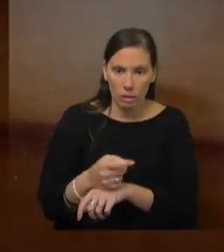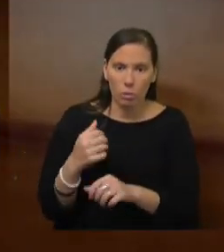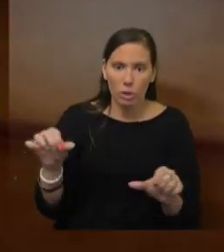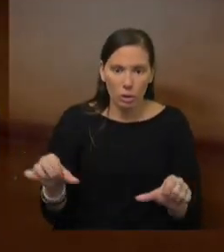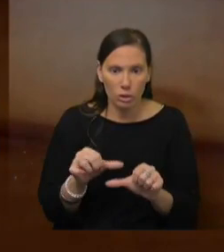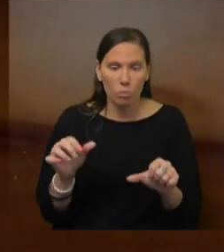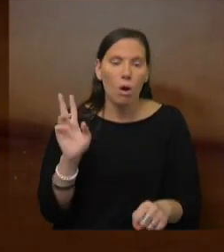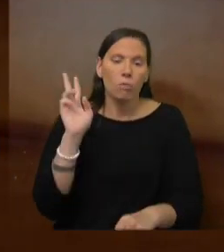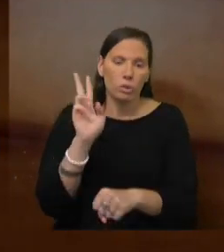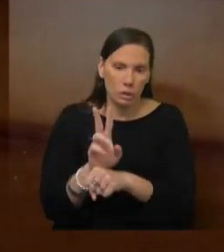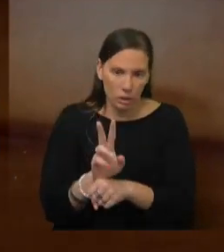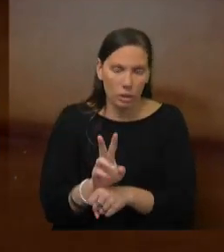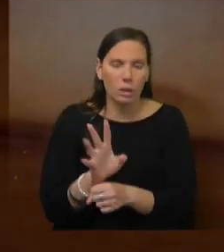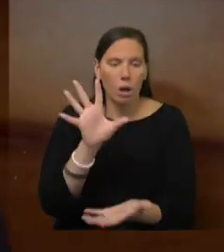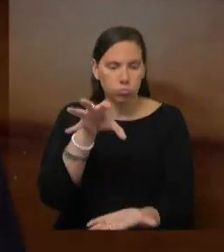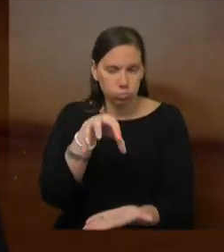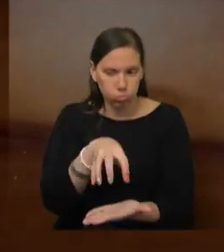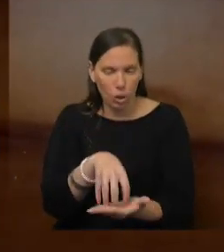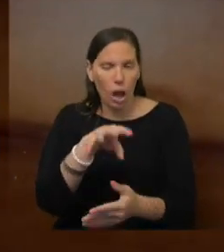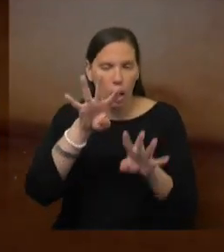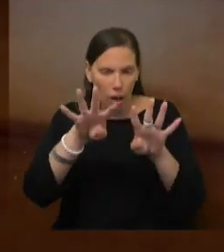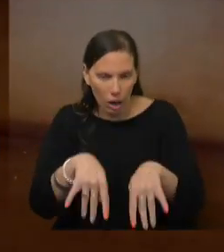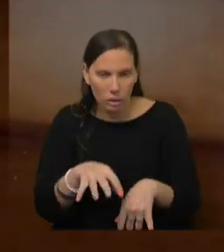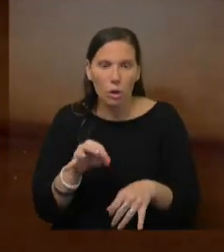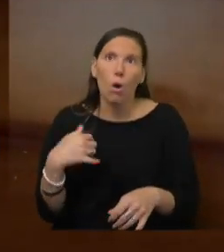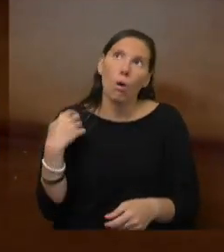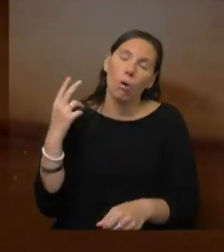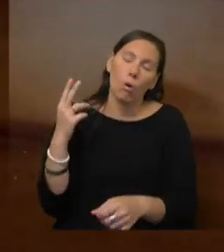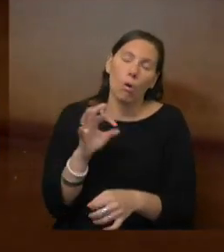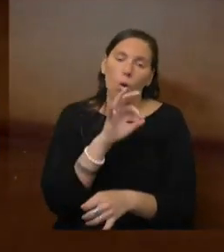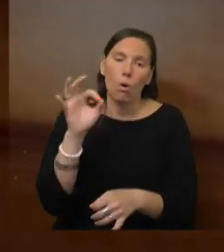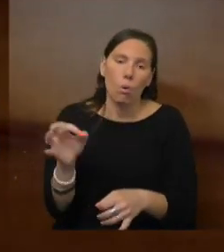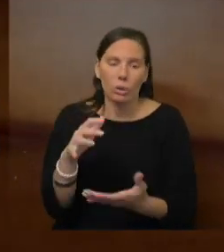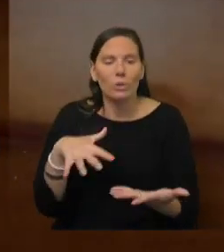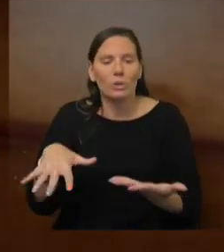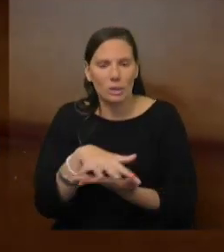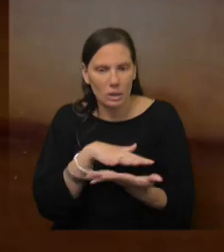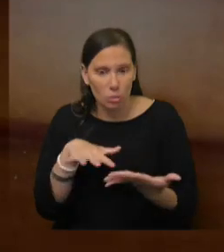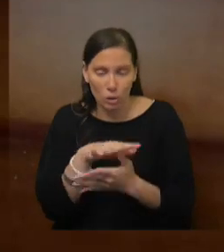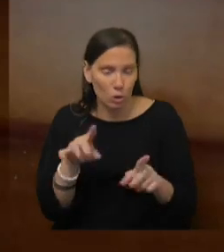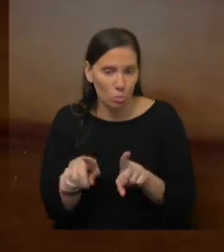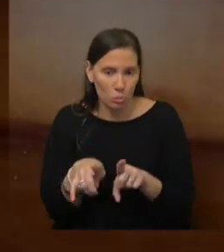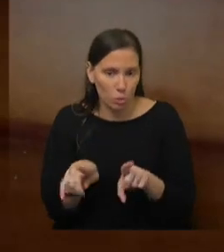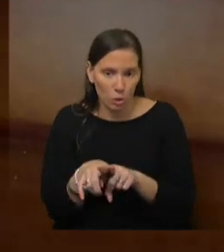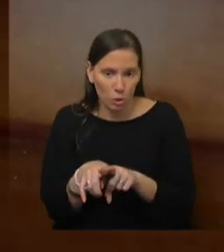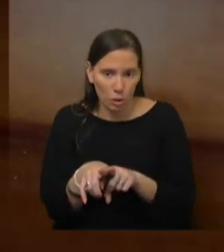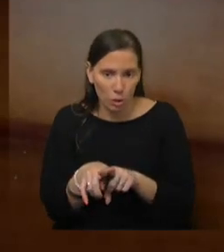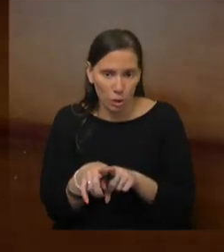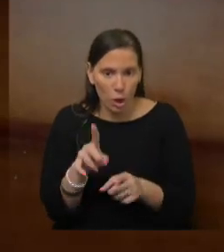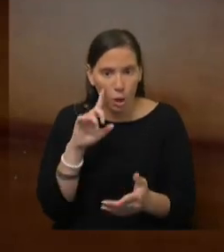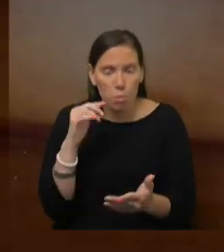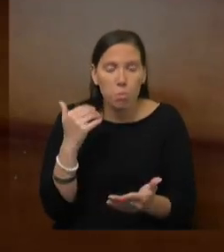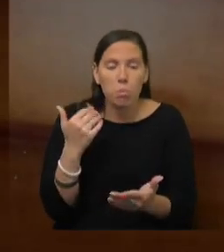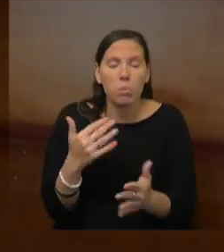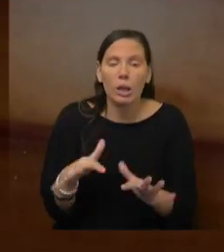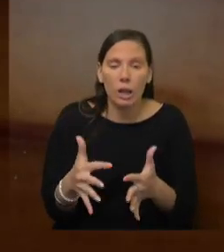hacemos visita a establecimientos carcelarios O cada vez que hay una situación como esta donde el planteo tiene que